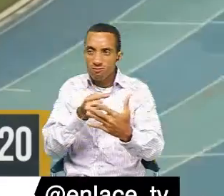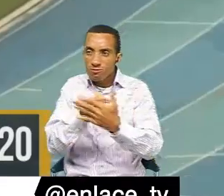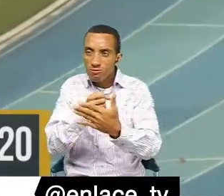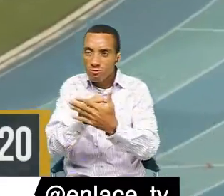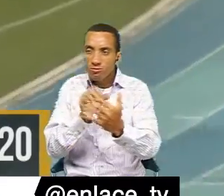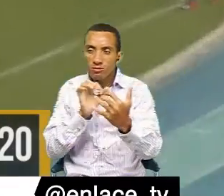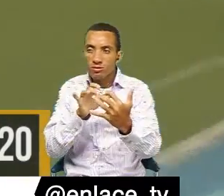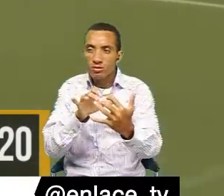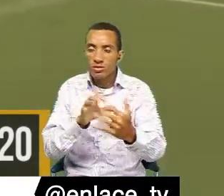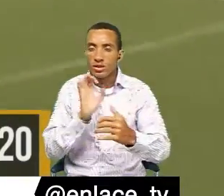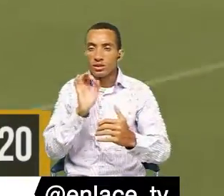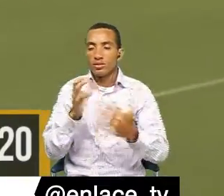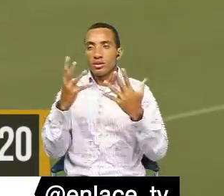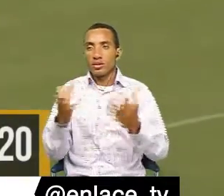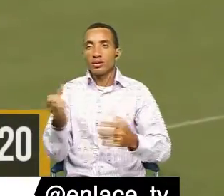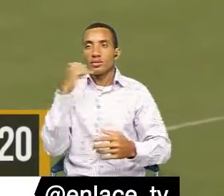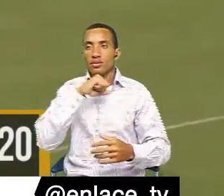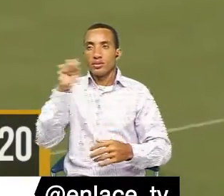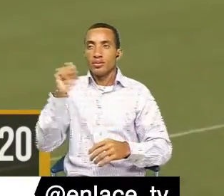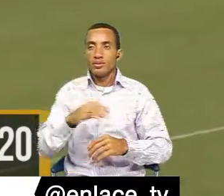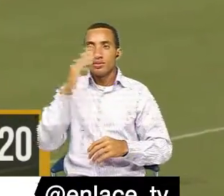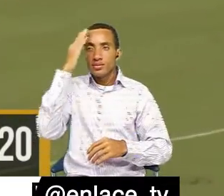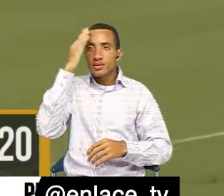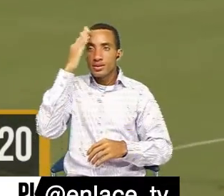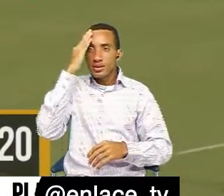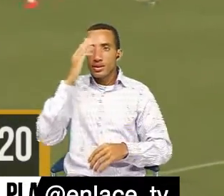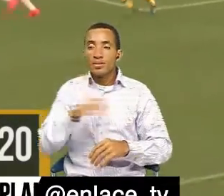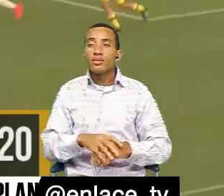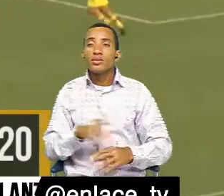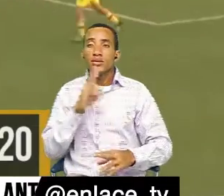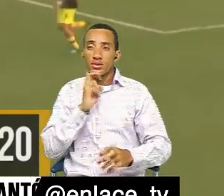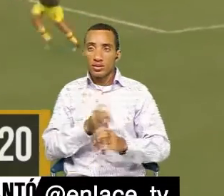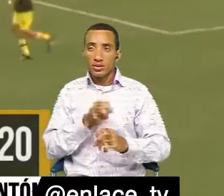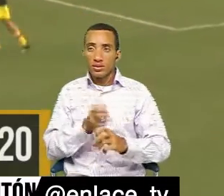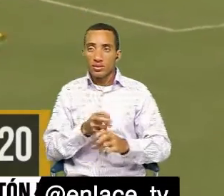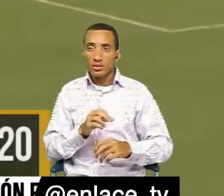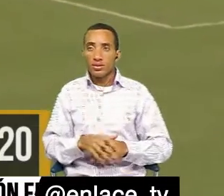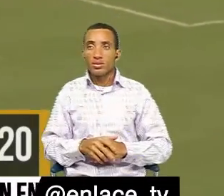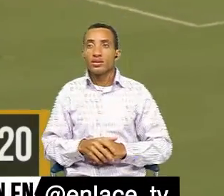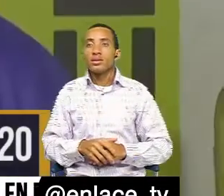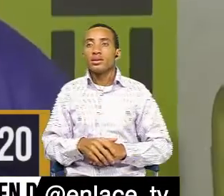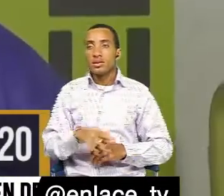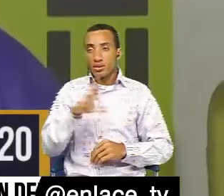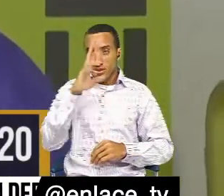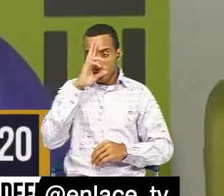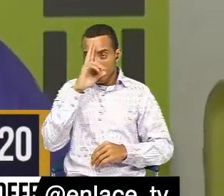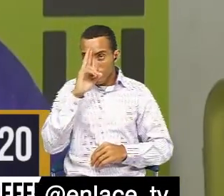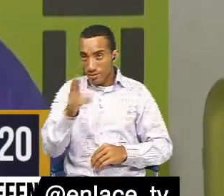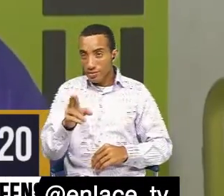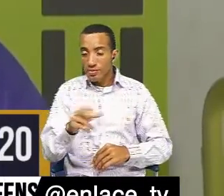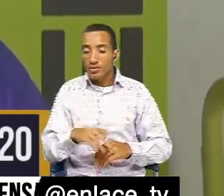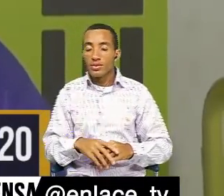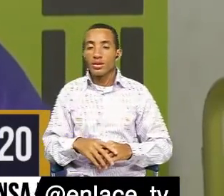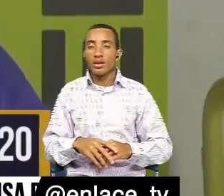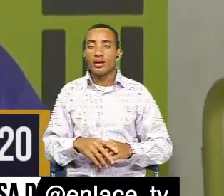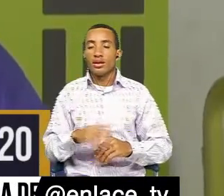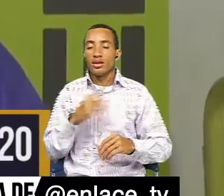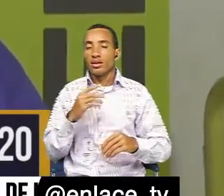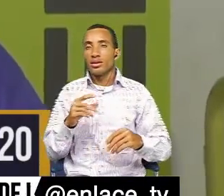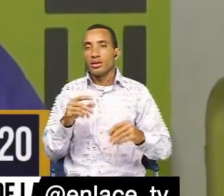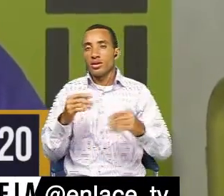juguemos y a ser protagonistas. Sabemos que es un rival muy complicado y es un equipo que es de respeto. La idea es llegar hasta las finales